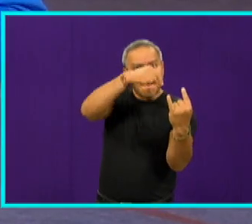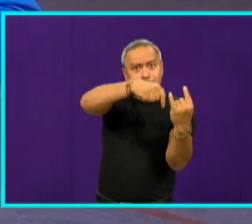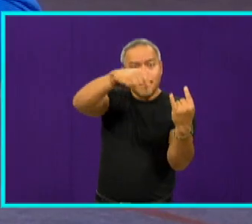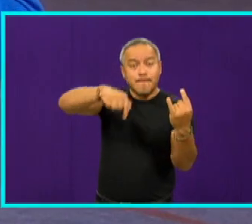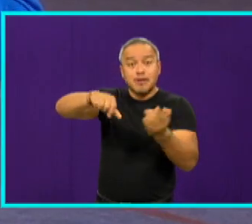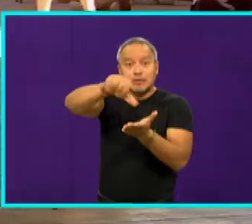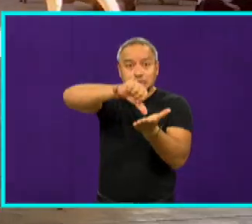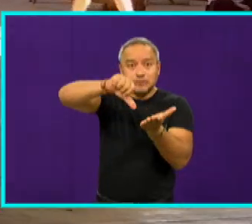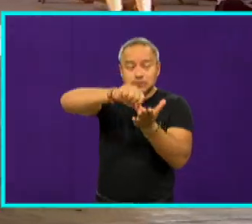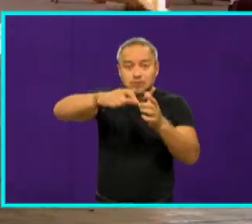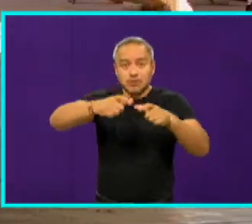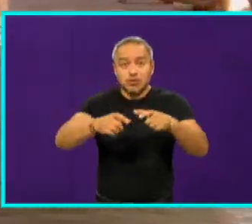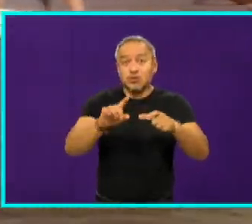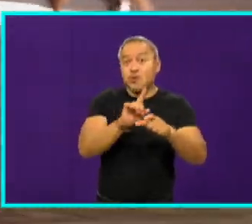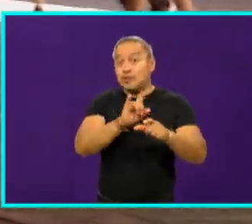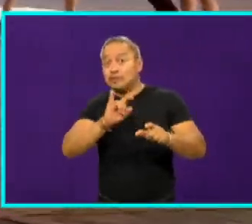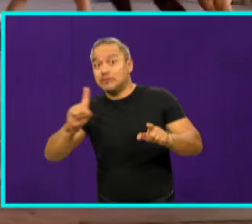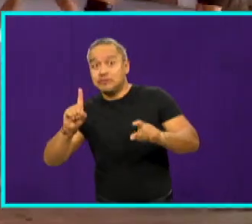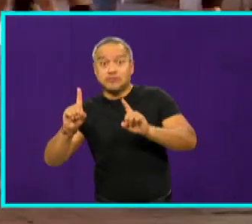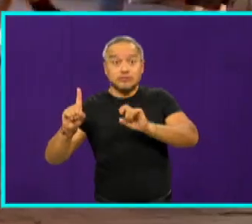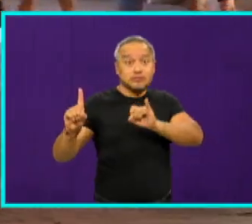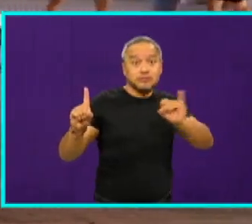centro, laterales,